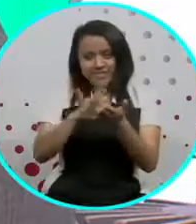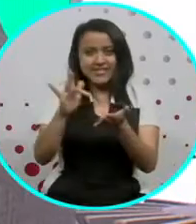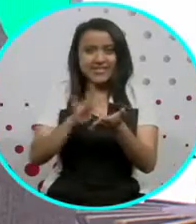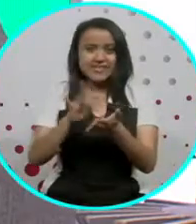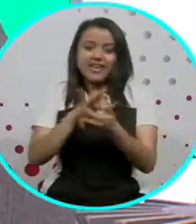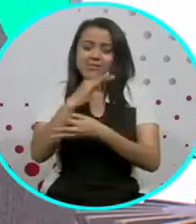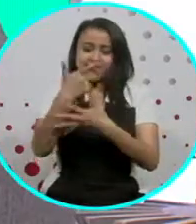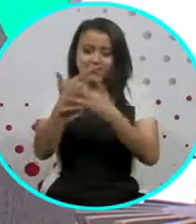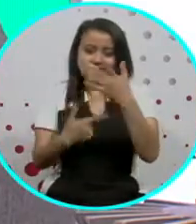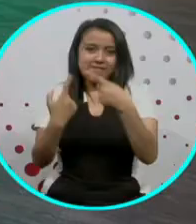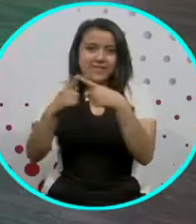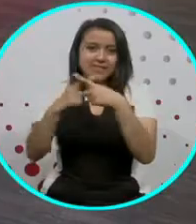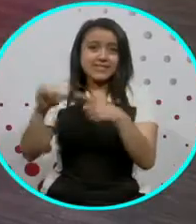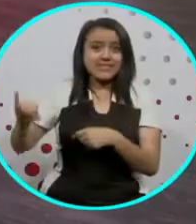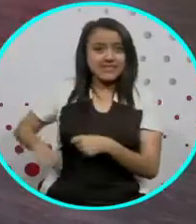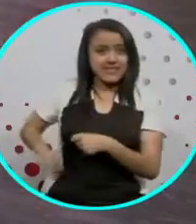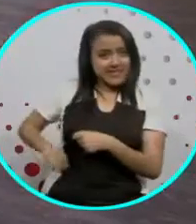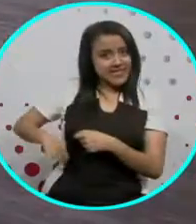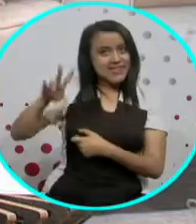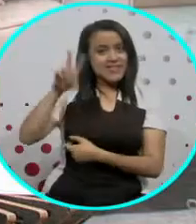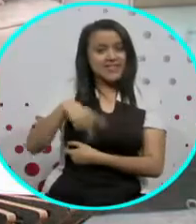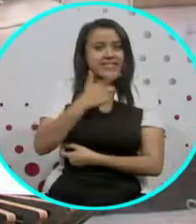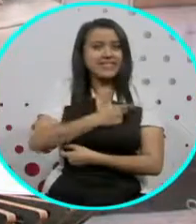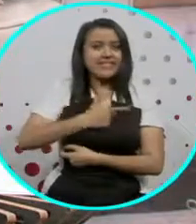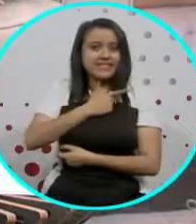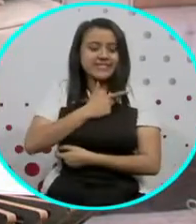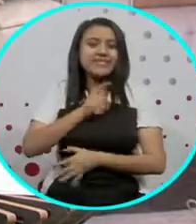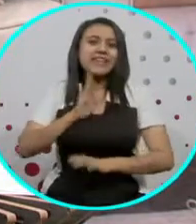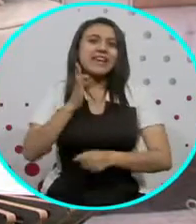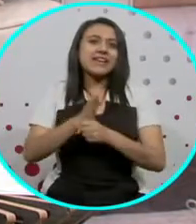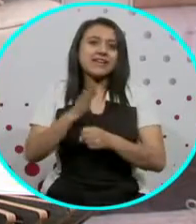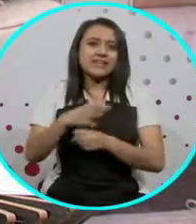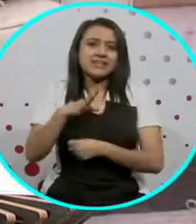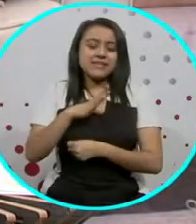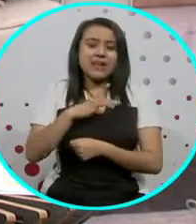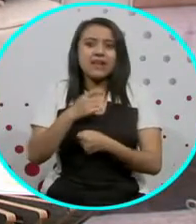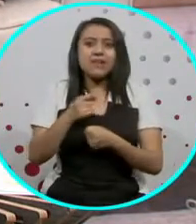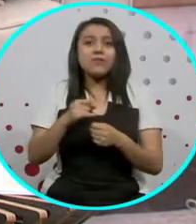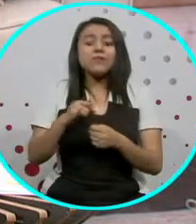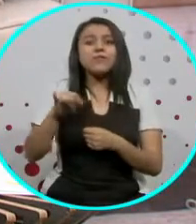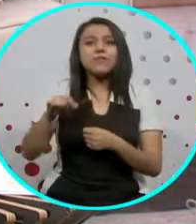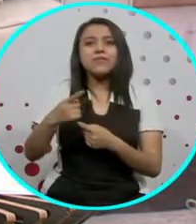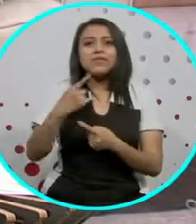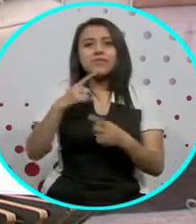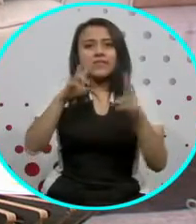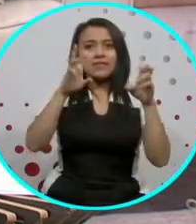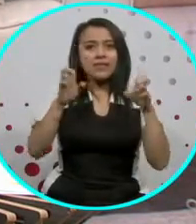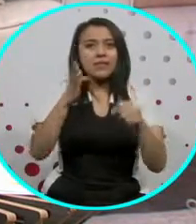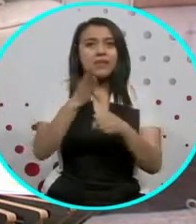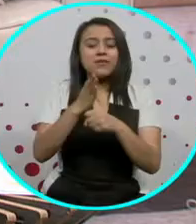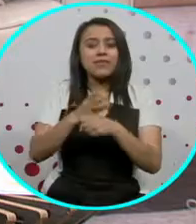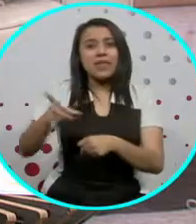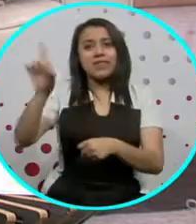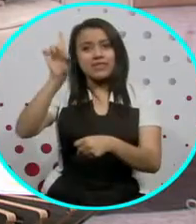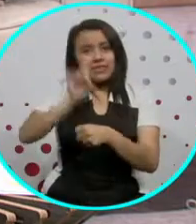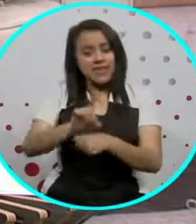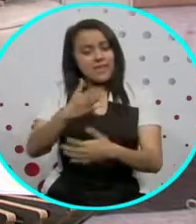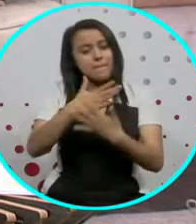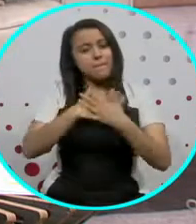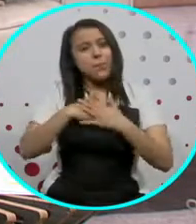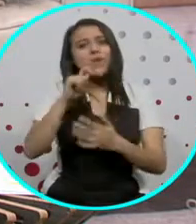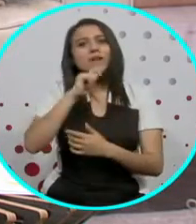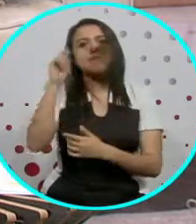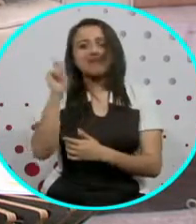darnos todos estos datos tan interesantes. Ya tenemos pues algún tema de conversación ahora que se acerca el Día del Amor y la